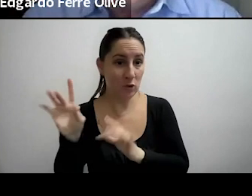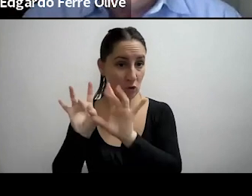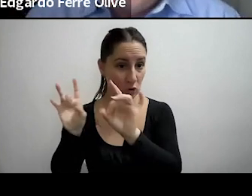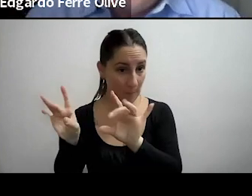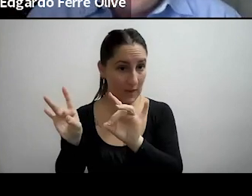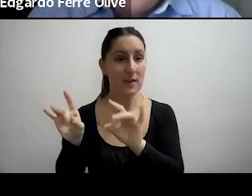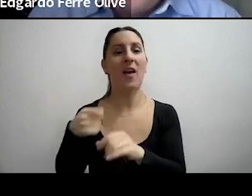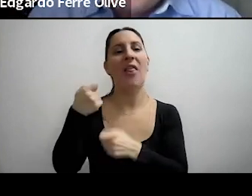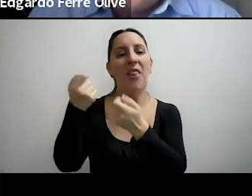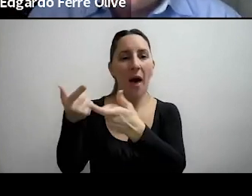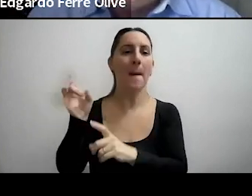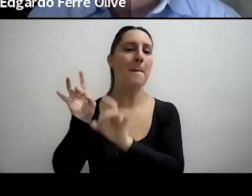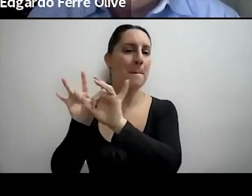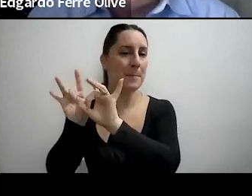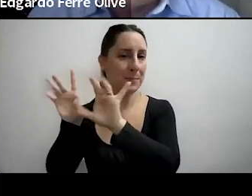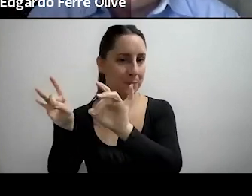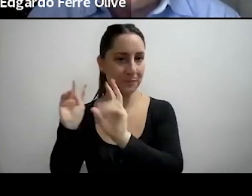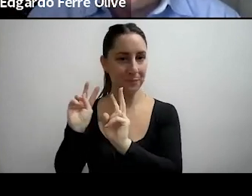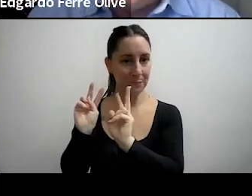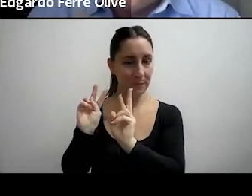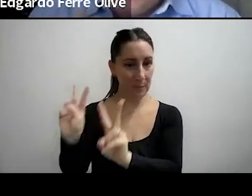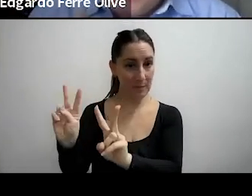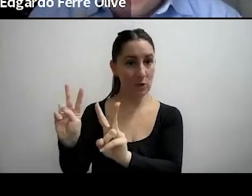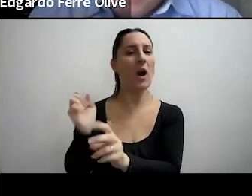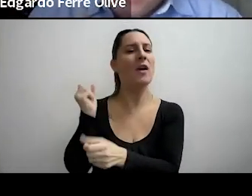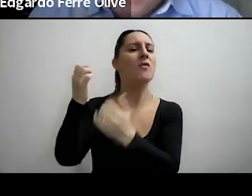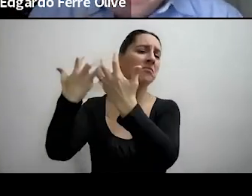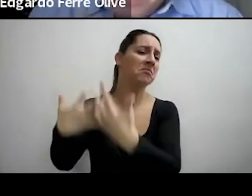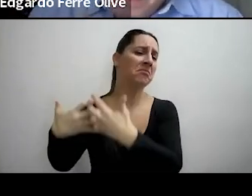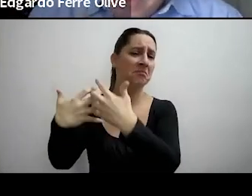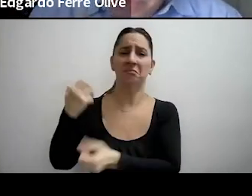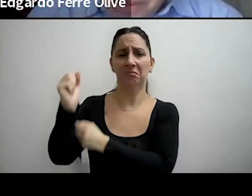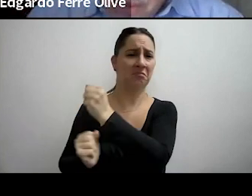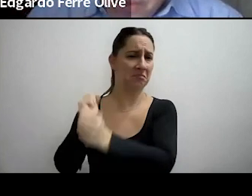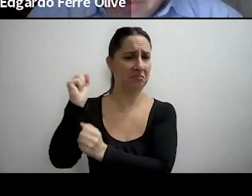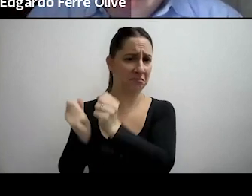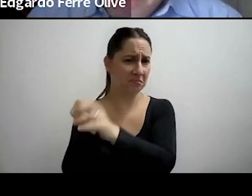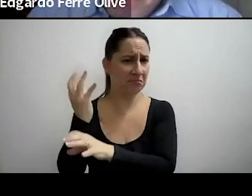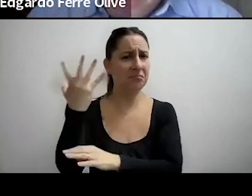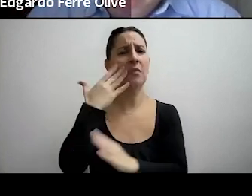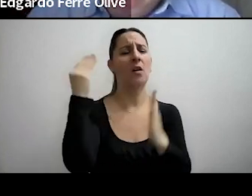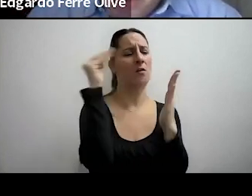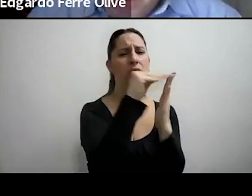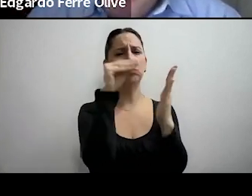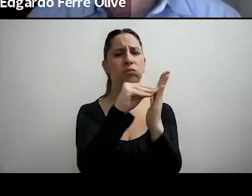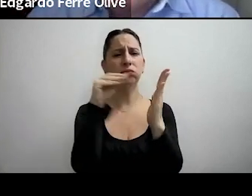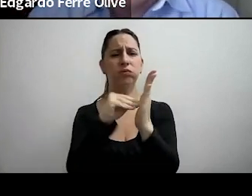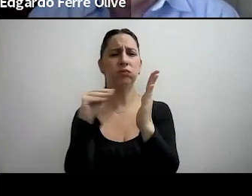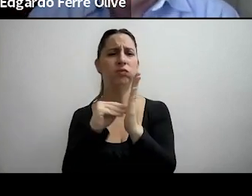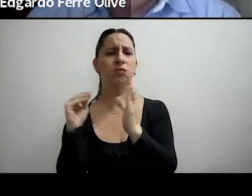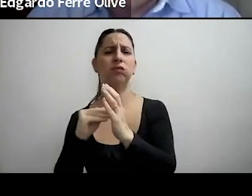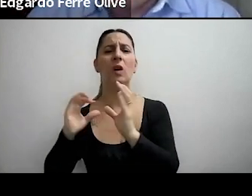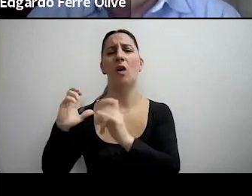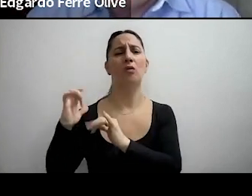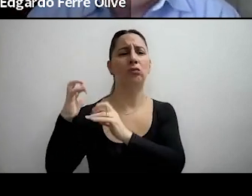permisos y a partir de ahí va trabajando el mercado. ¿Está bien? Entonces voy viendo. Se estableció un inventario de gases de efecto invernadero a nivel país, a